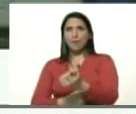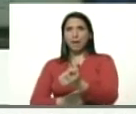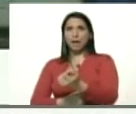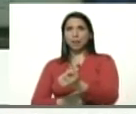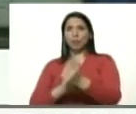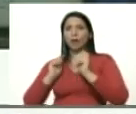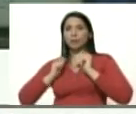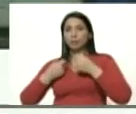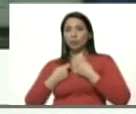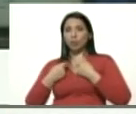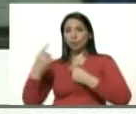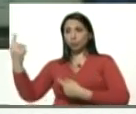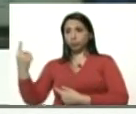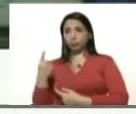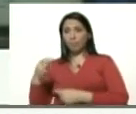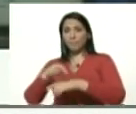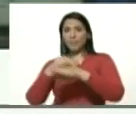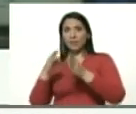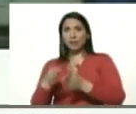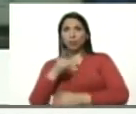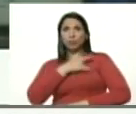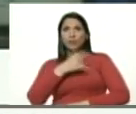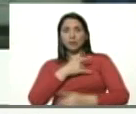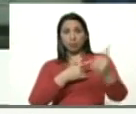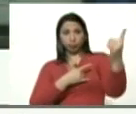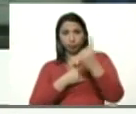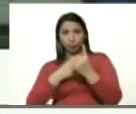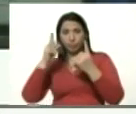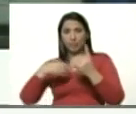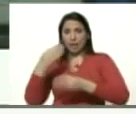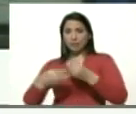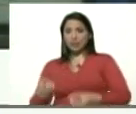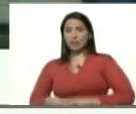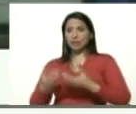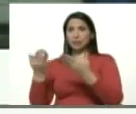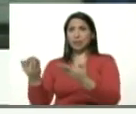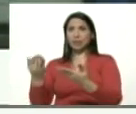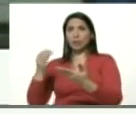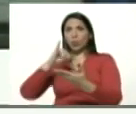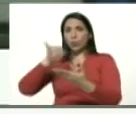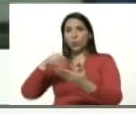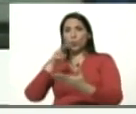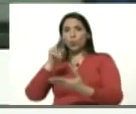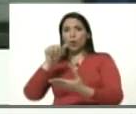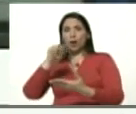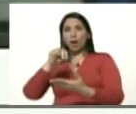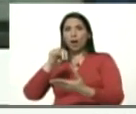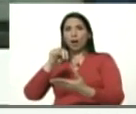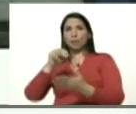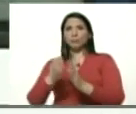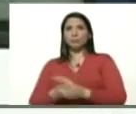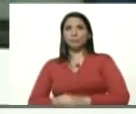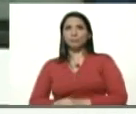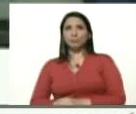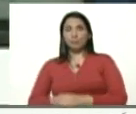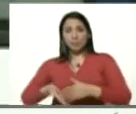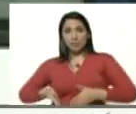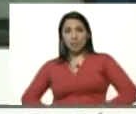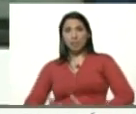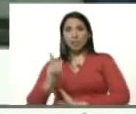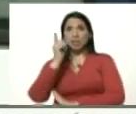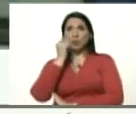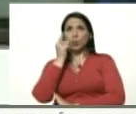que se aproximen hasta el lugar para hacer entrega a Juan Antonio Calzadilla Arreaza, hijo